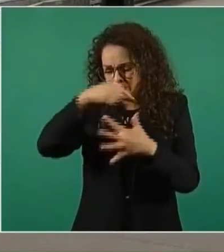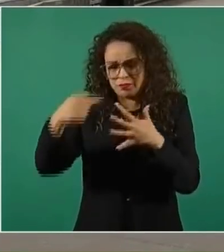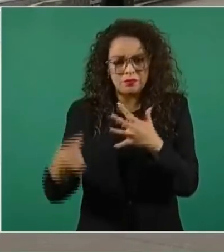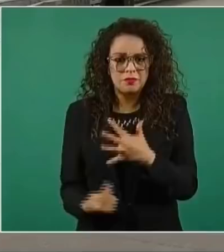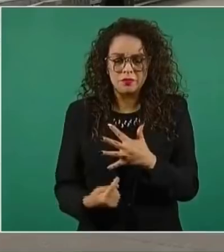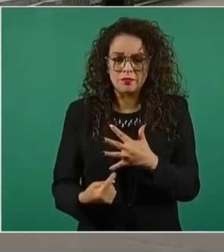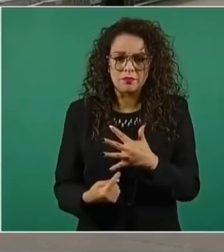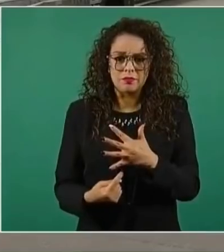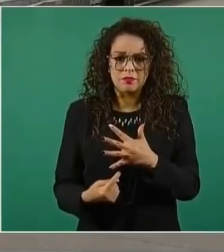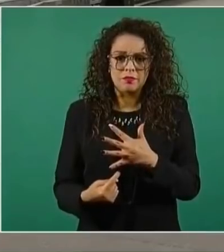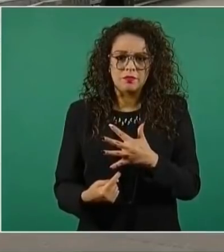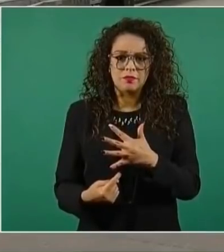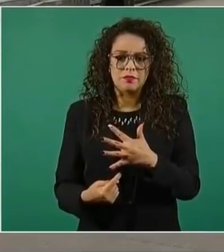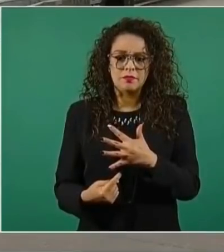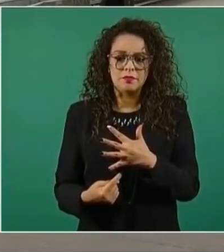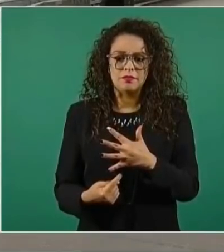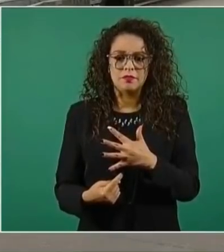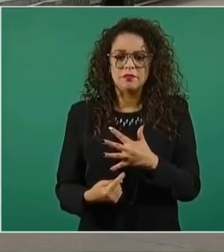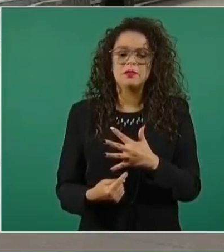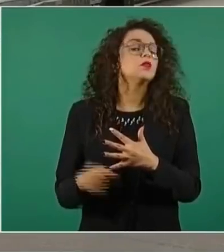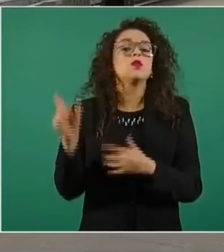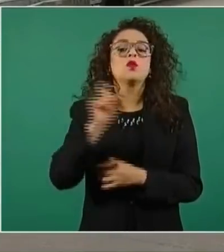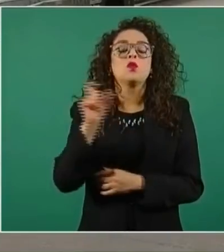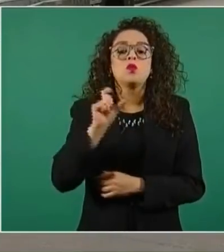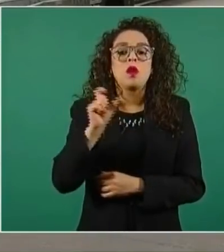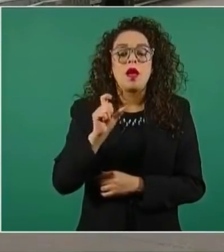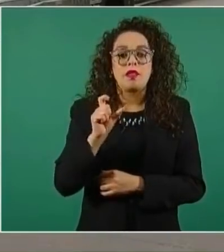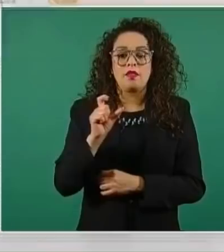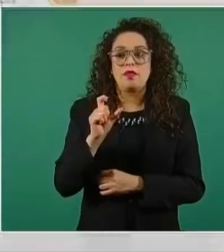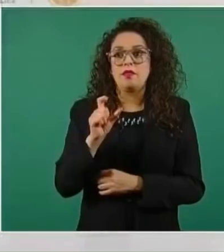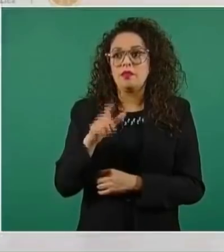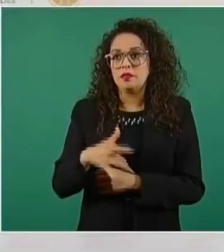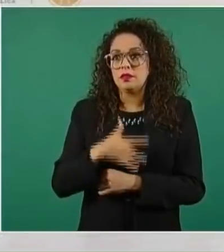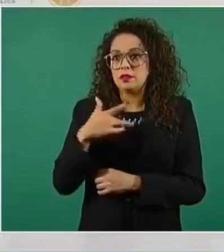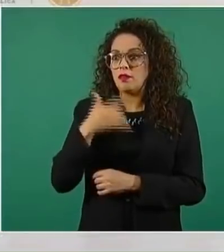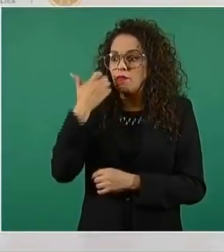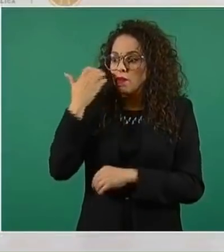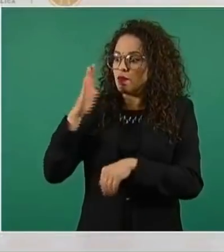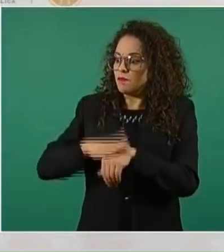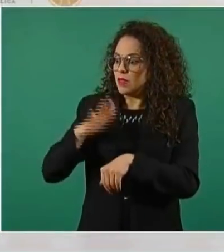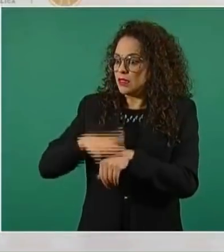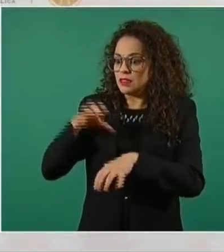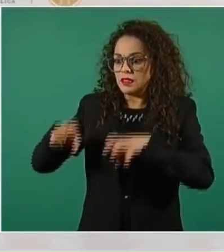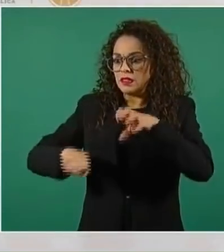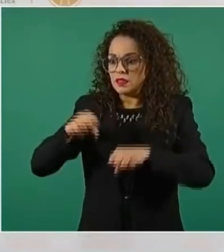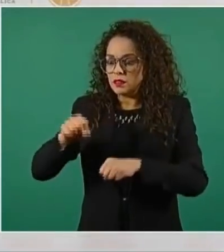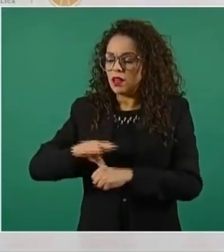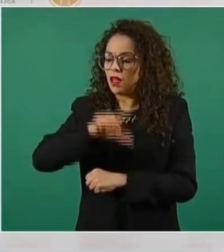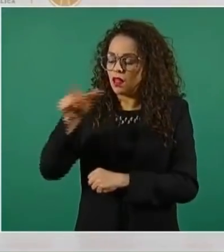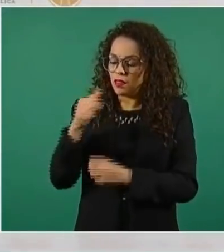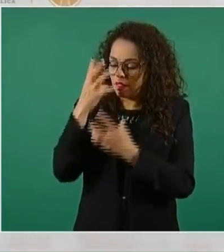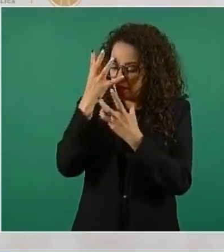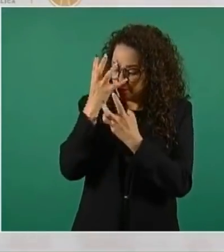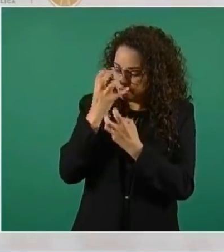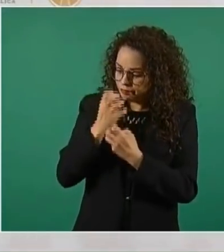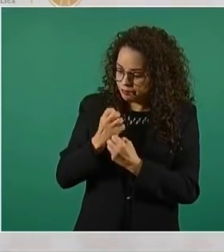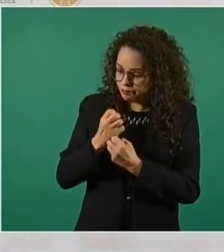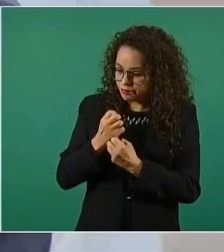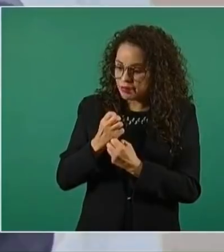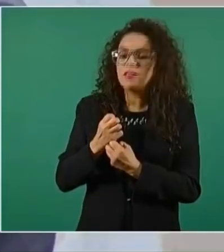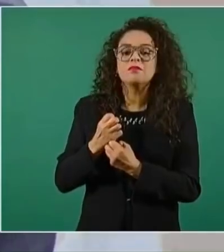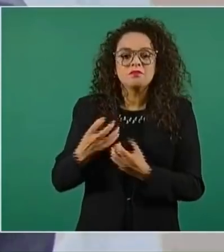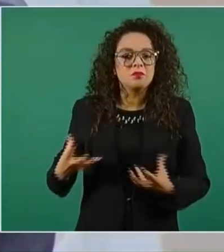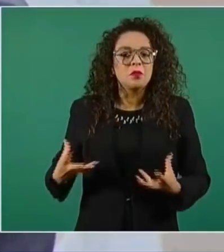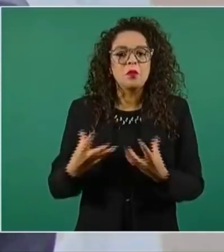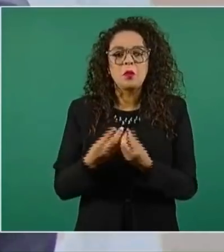Suele pasar que la ambición y la tristeza viajan, viven y duermen juntas.